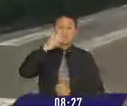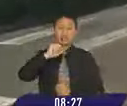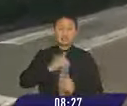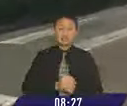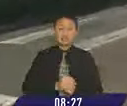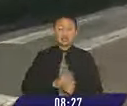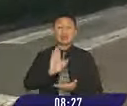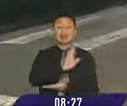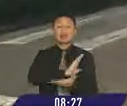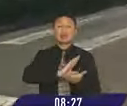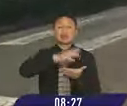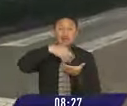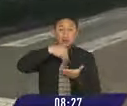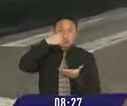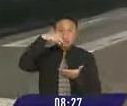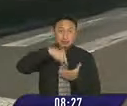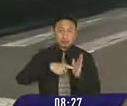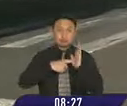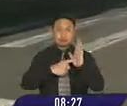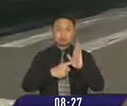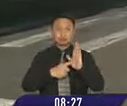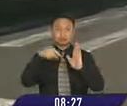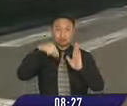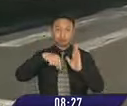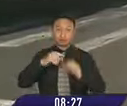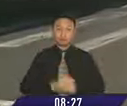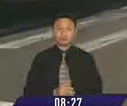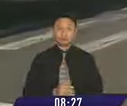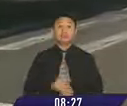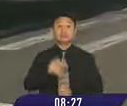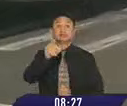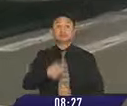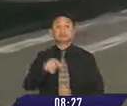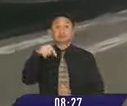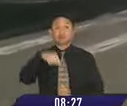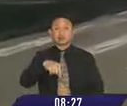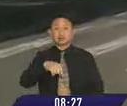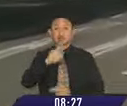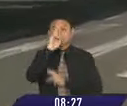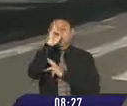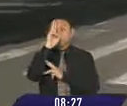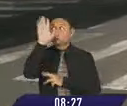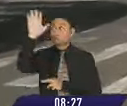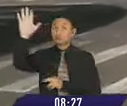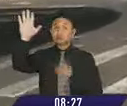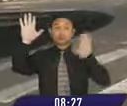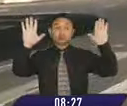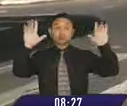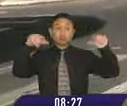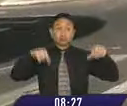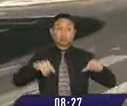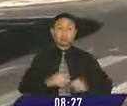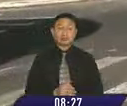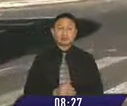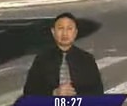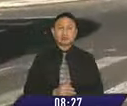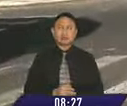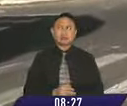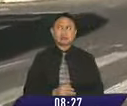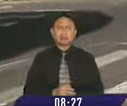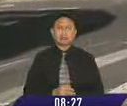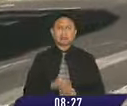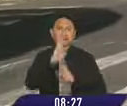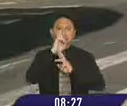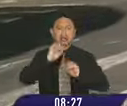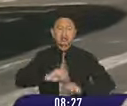la problemática que le queremos mostrar es justamente esta. Los conductores no obedecen a la señalética que se encuentra aquí en el sector. Esta vía